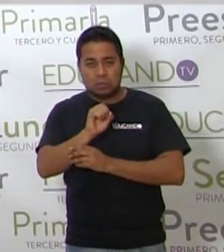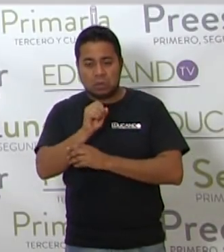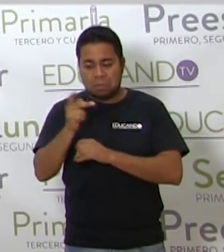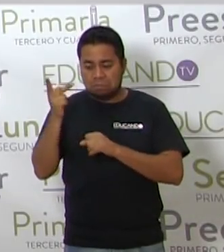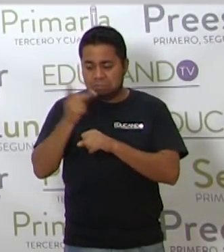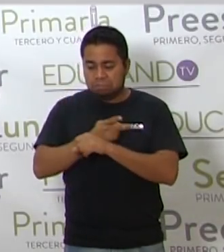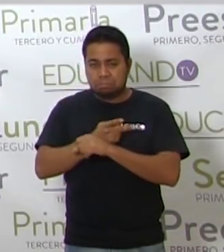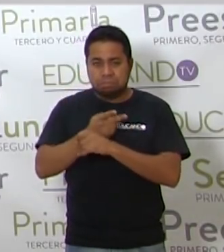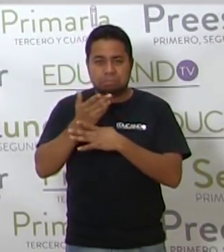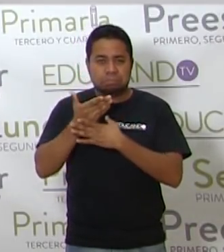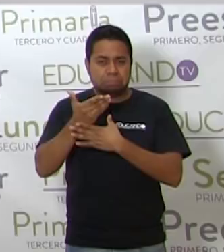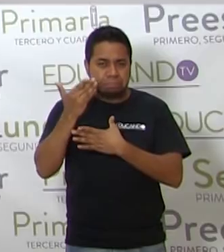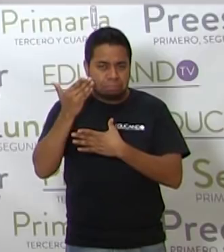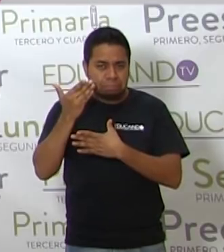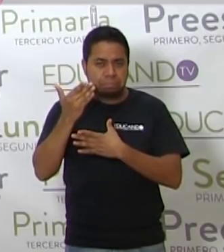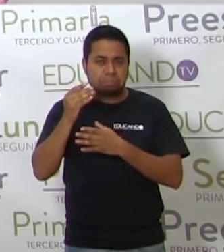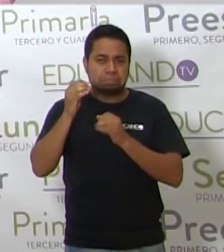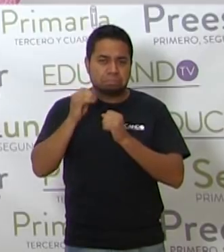basadas